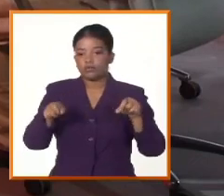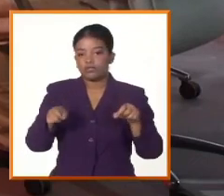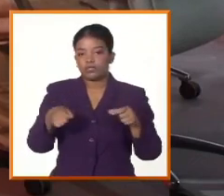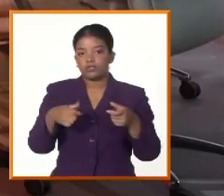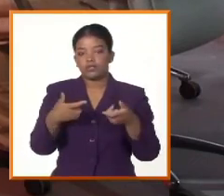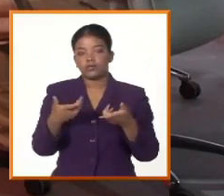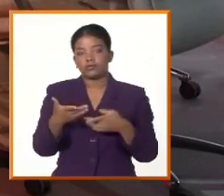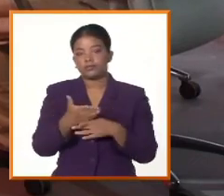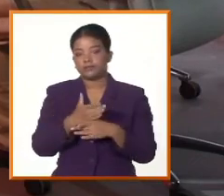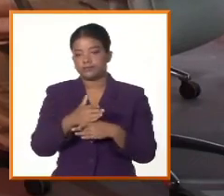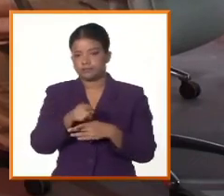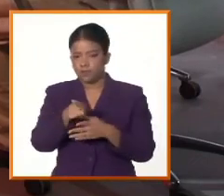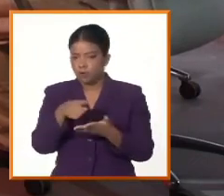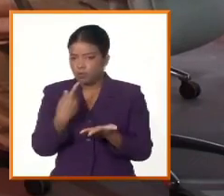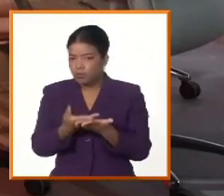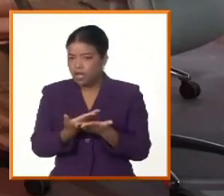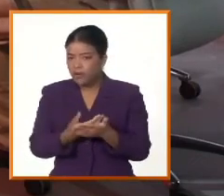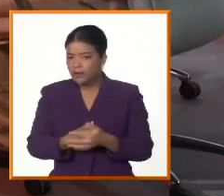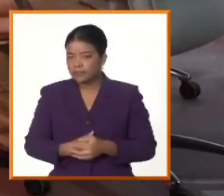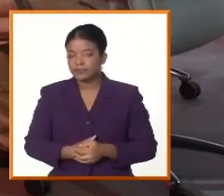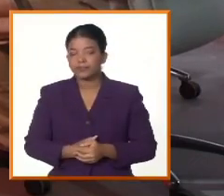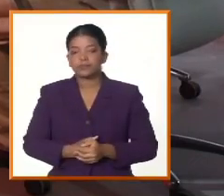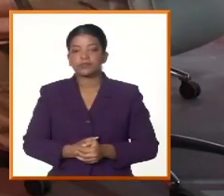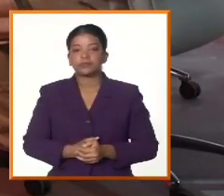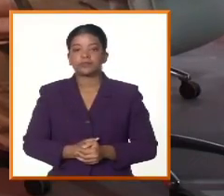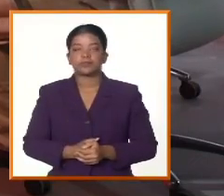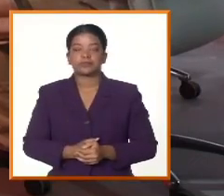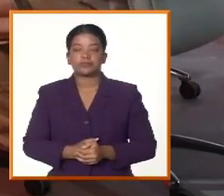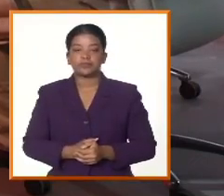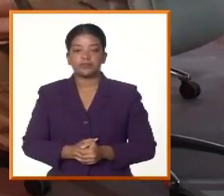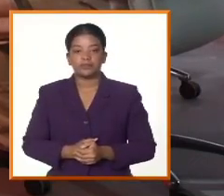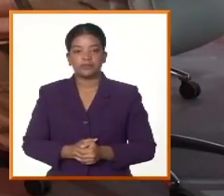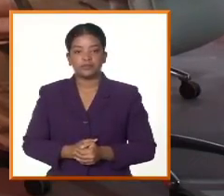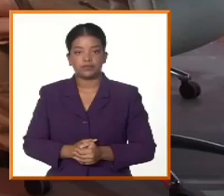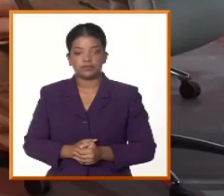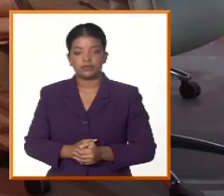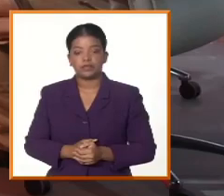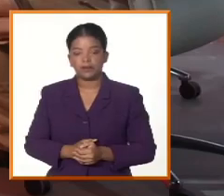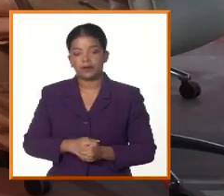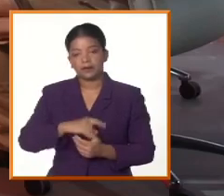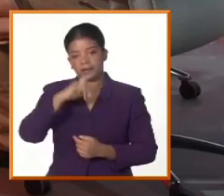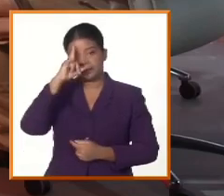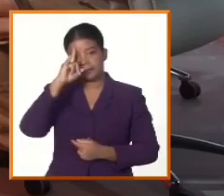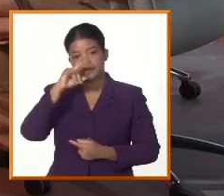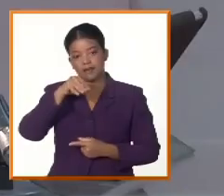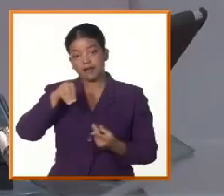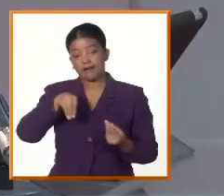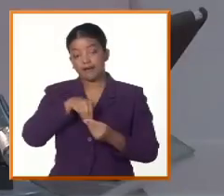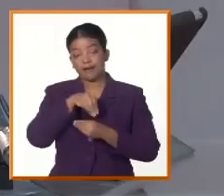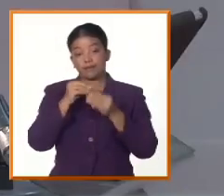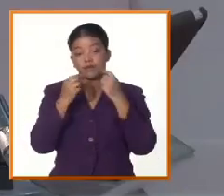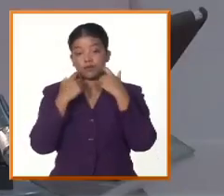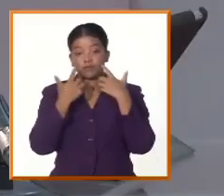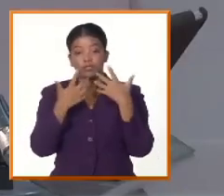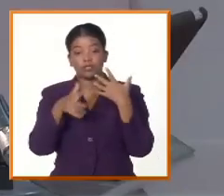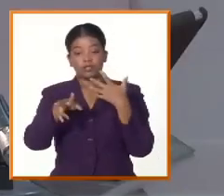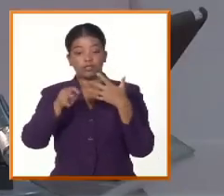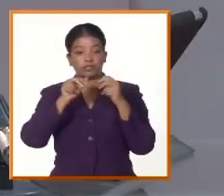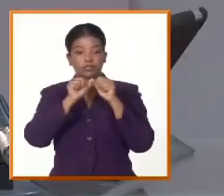a ver uno de las de las variantes importantes y de las cosas que que llama la atención como nuevo esquema y sistema de trabajo